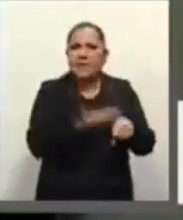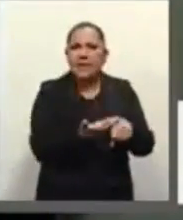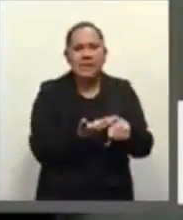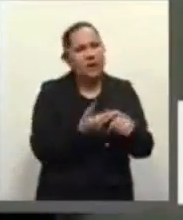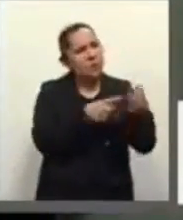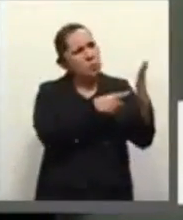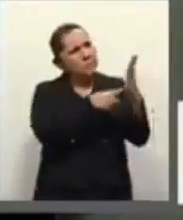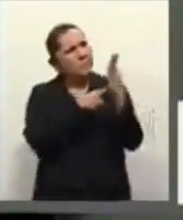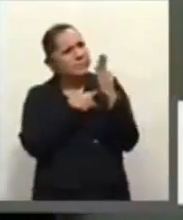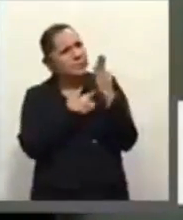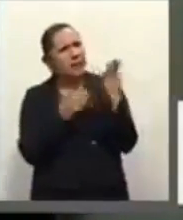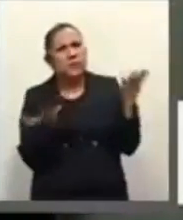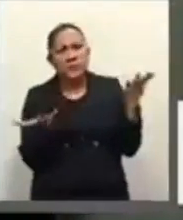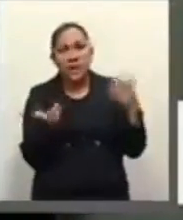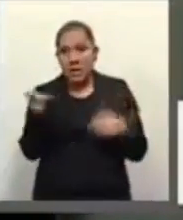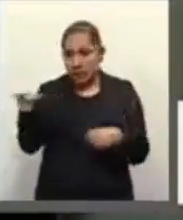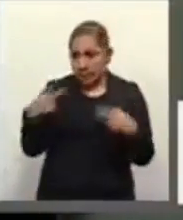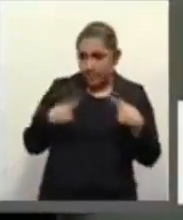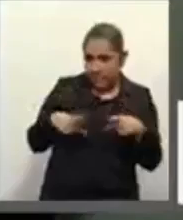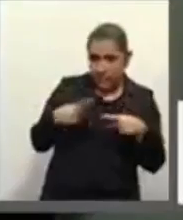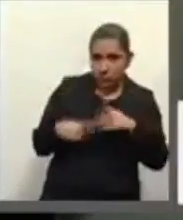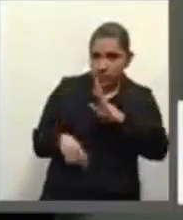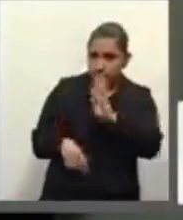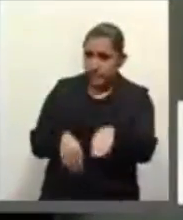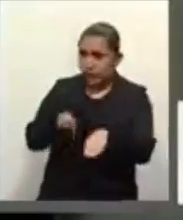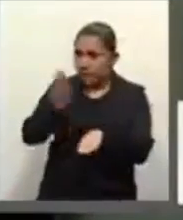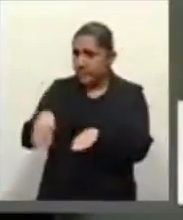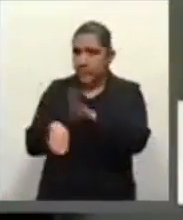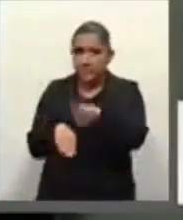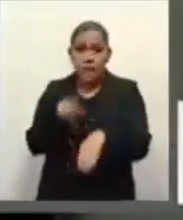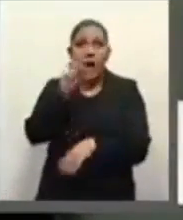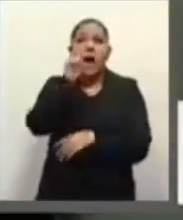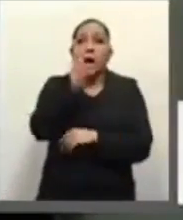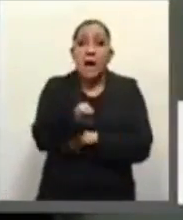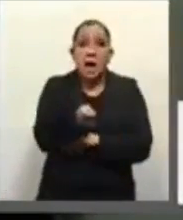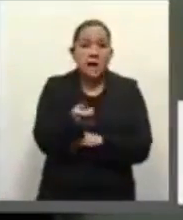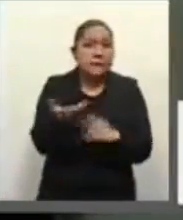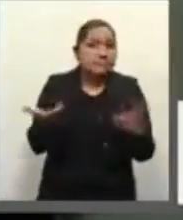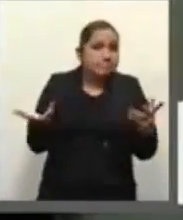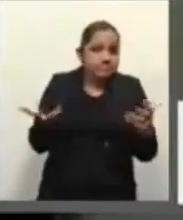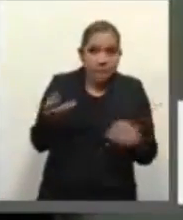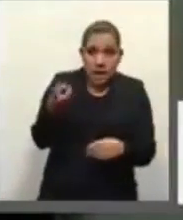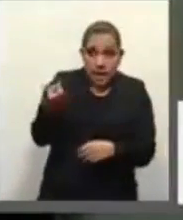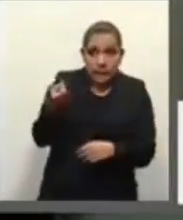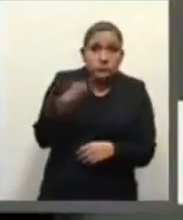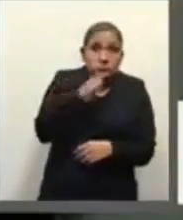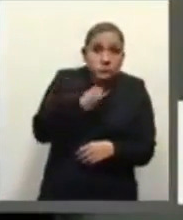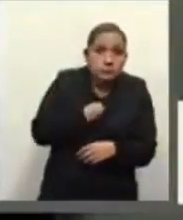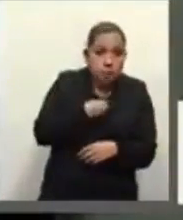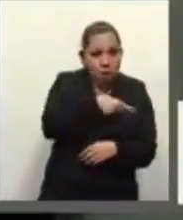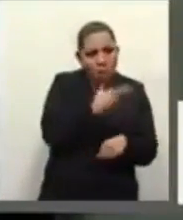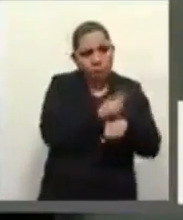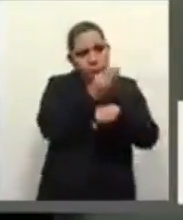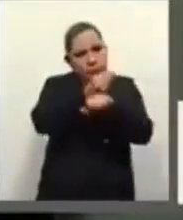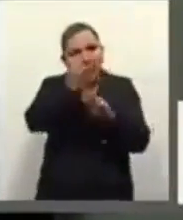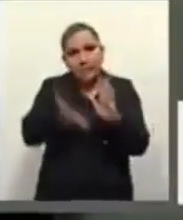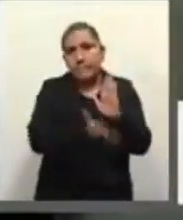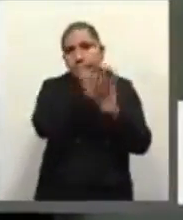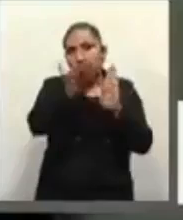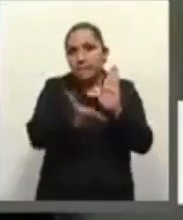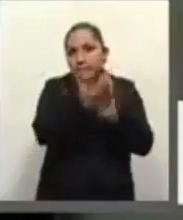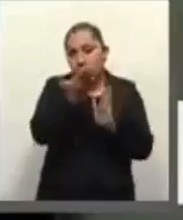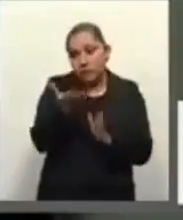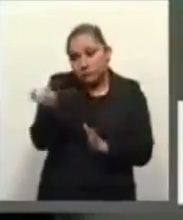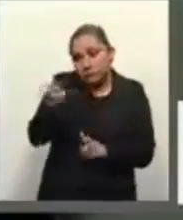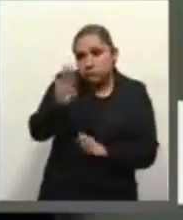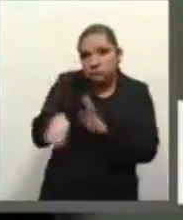humanas es un costo aceptable que se debe pagar por el desarrollo de la infraestructura? Porque usted solo ve cifras